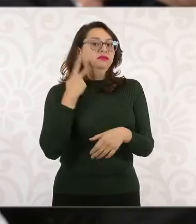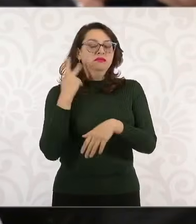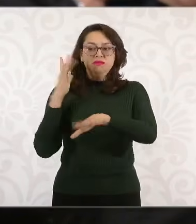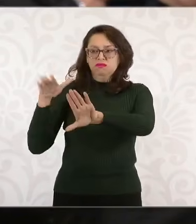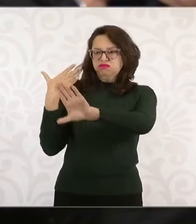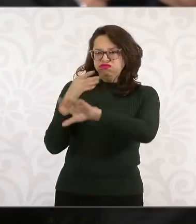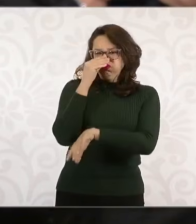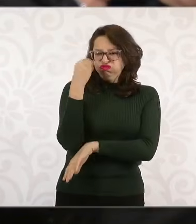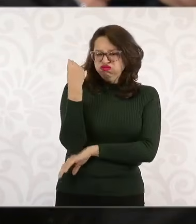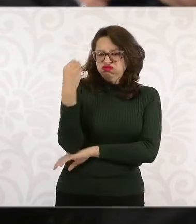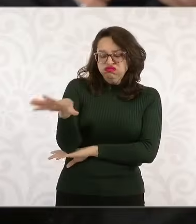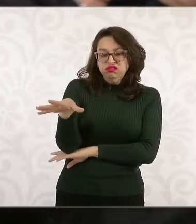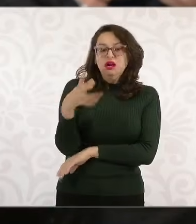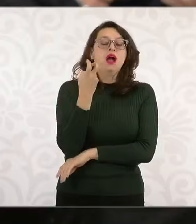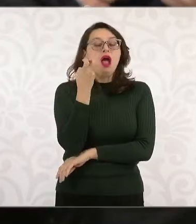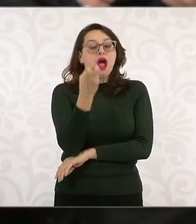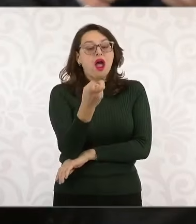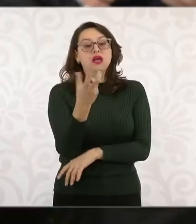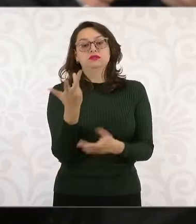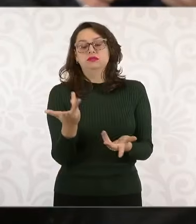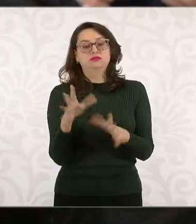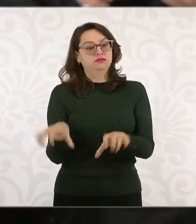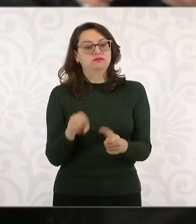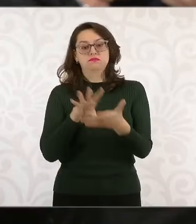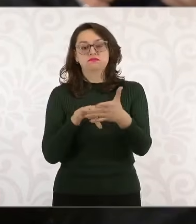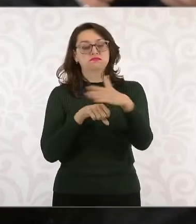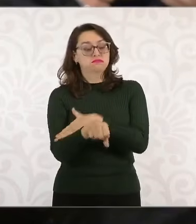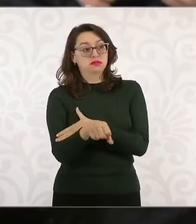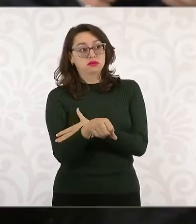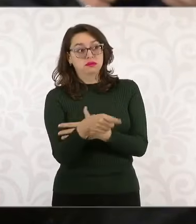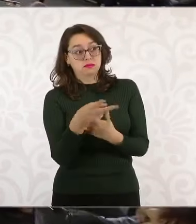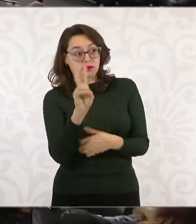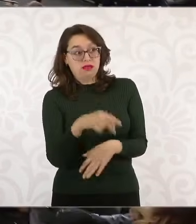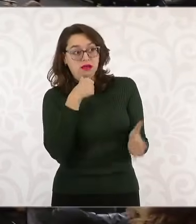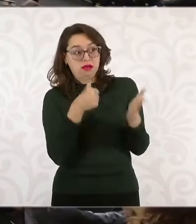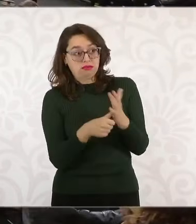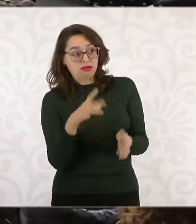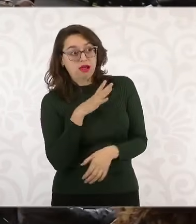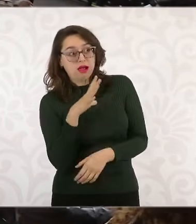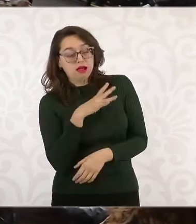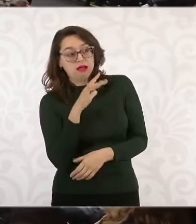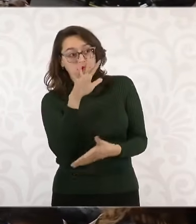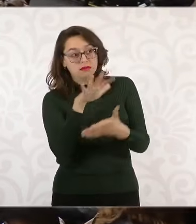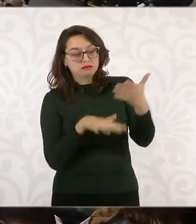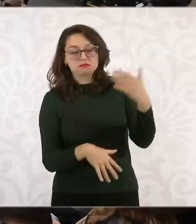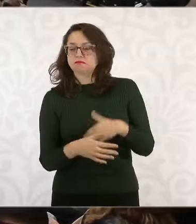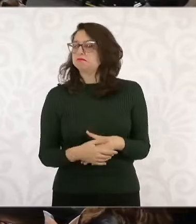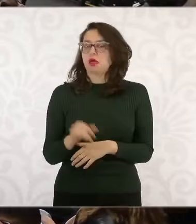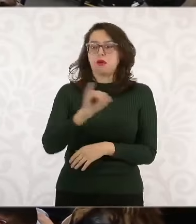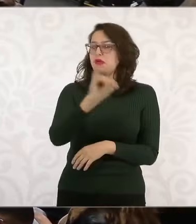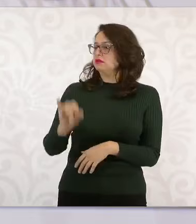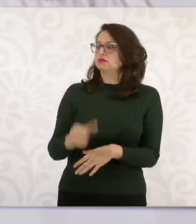su detención pues prácticamente ha sido ilegal. Entonces, bueno, no sé si recibió esta carta, si ya la leyó. No he visto bueno, la